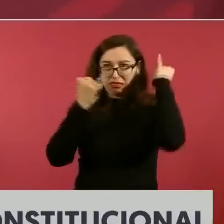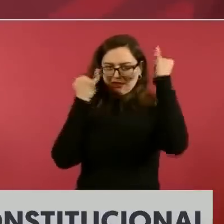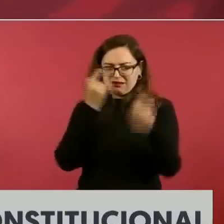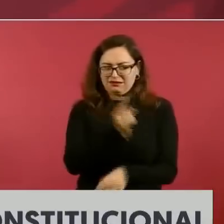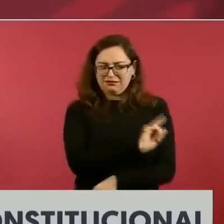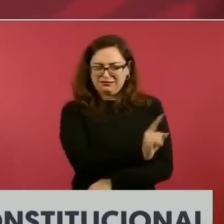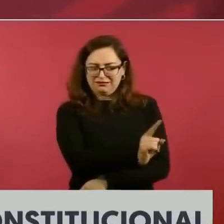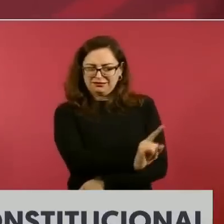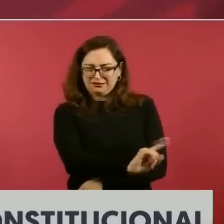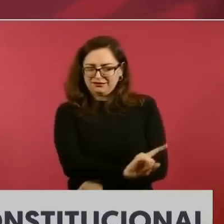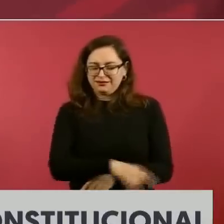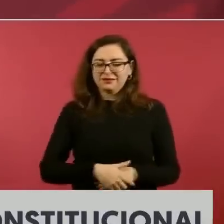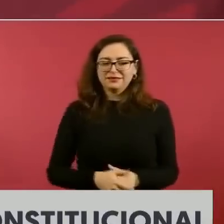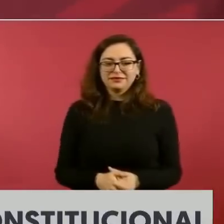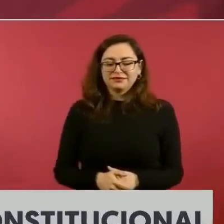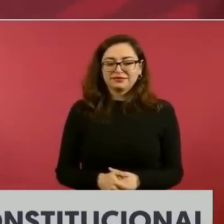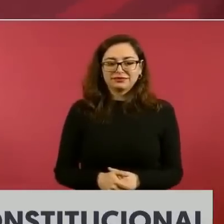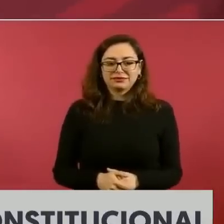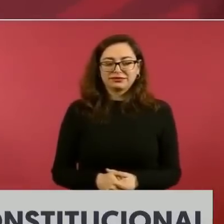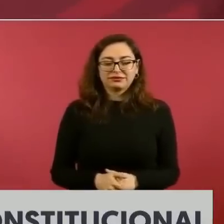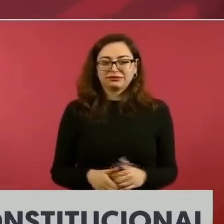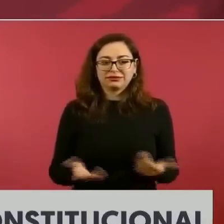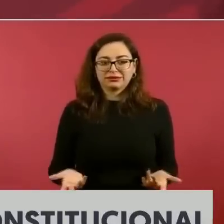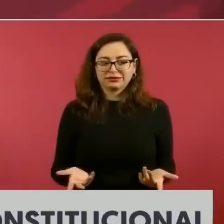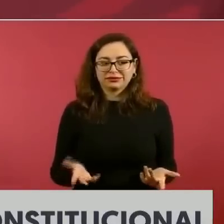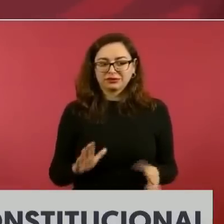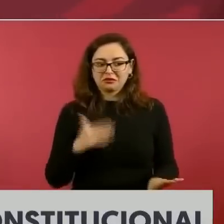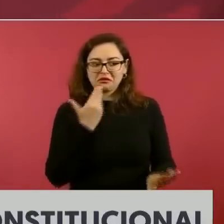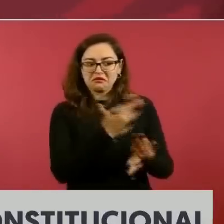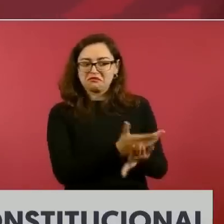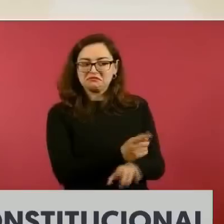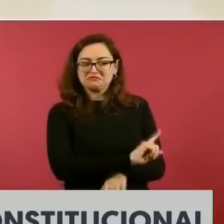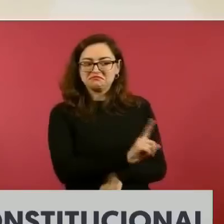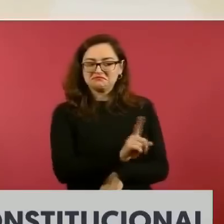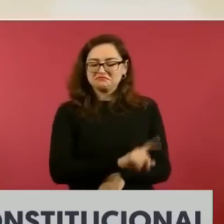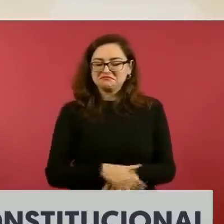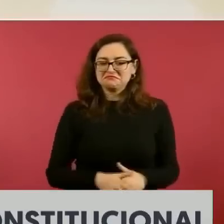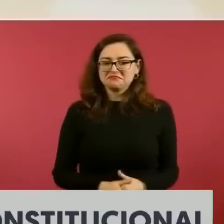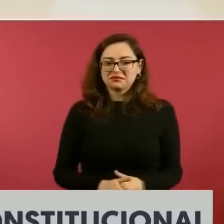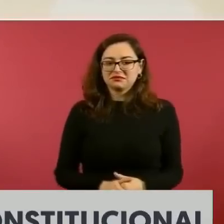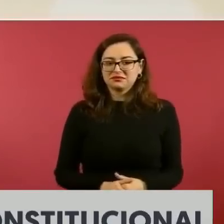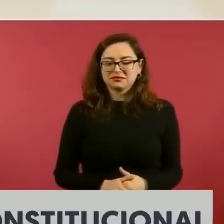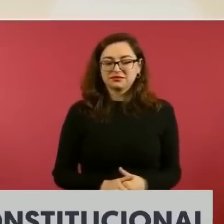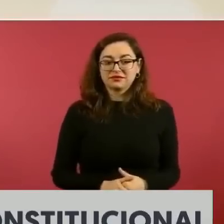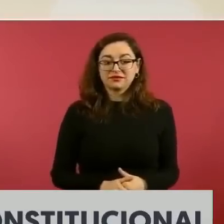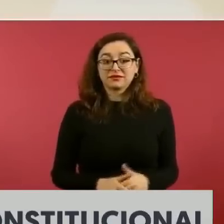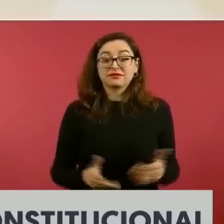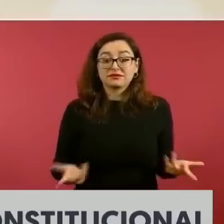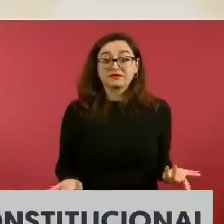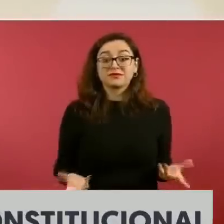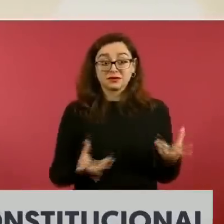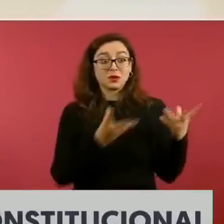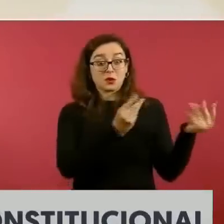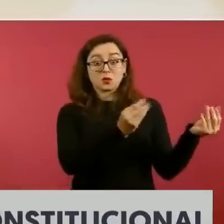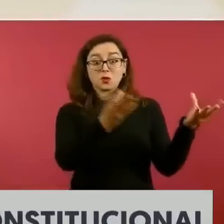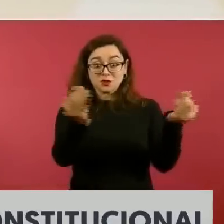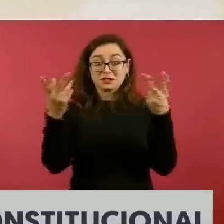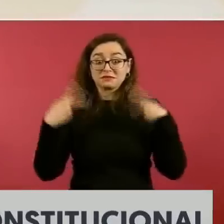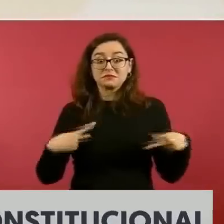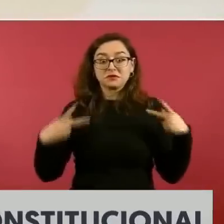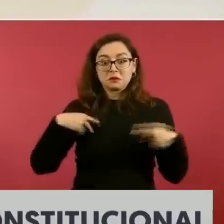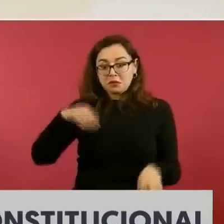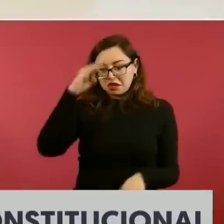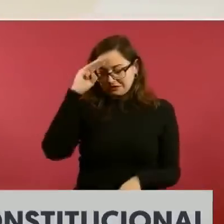cadena nacional en la mañanera y que además quiera, digamos, justificar su necedad de militarizar